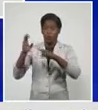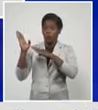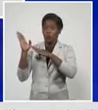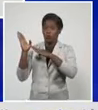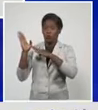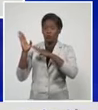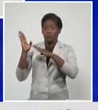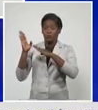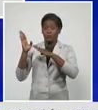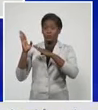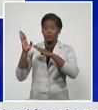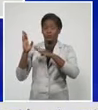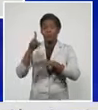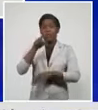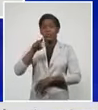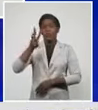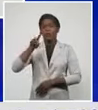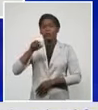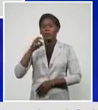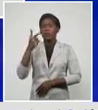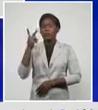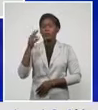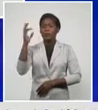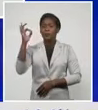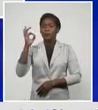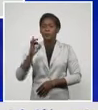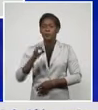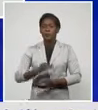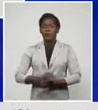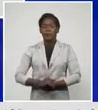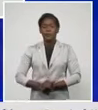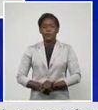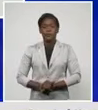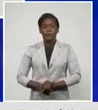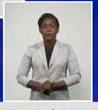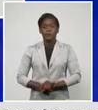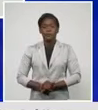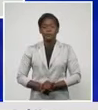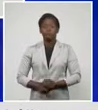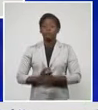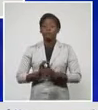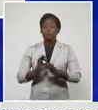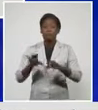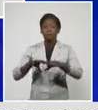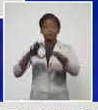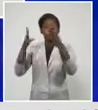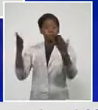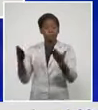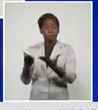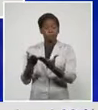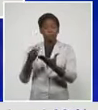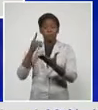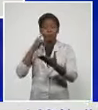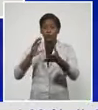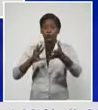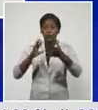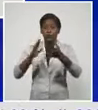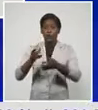el 13,2% de todos los casos confirmados en el mundo.